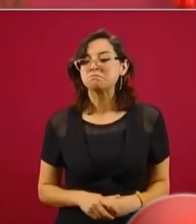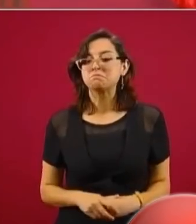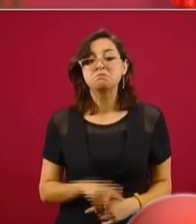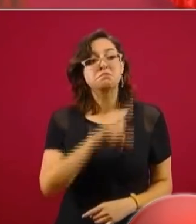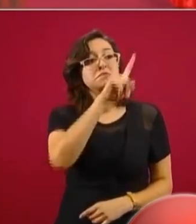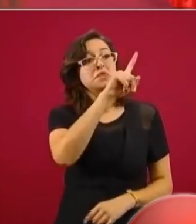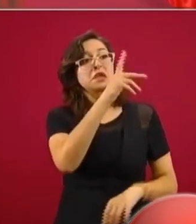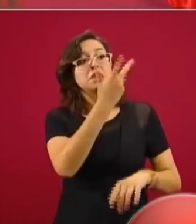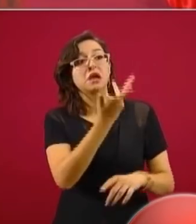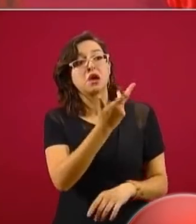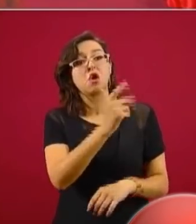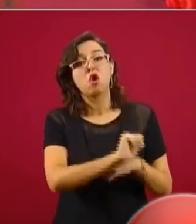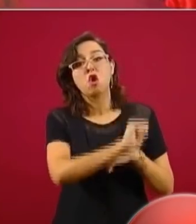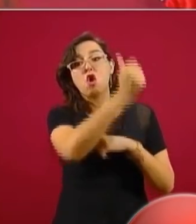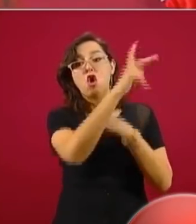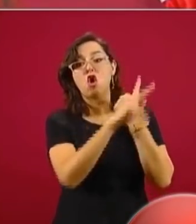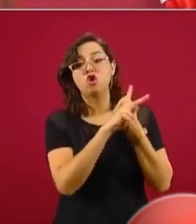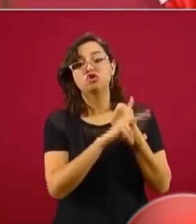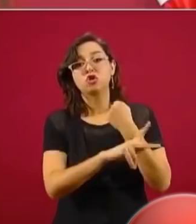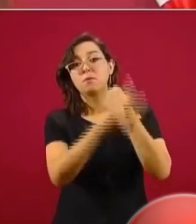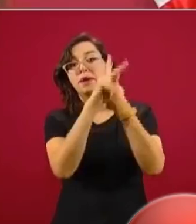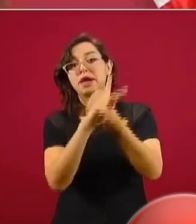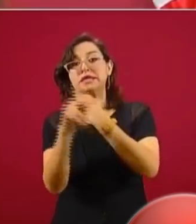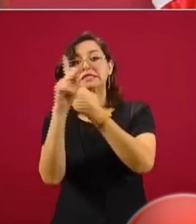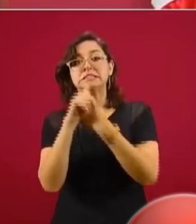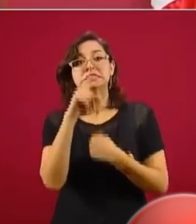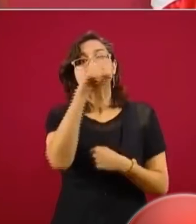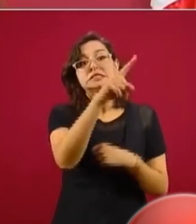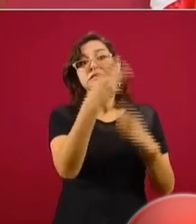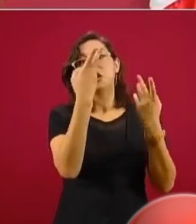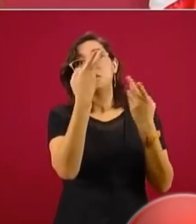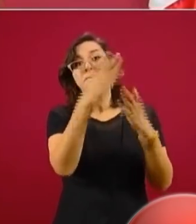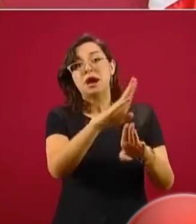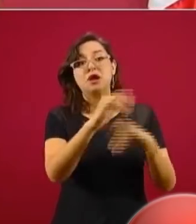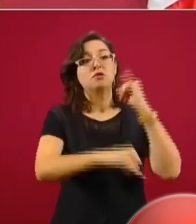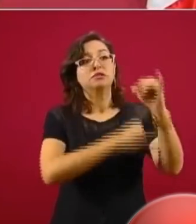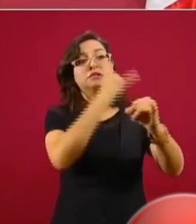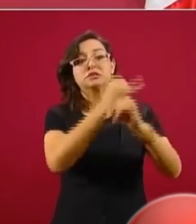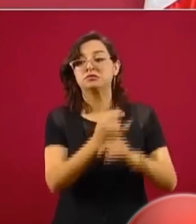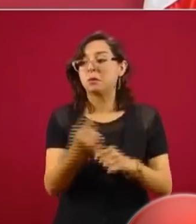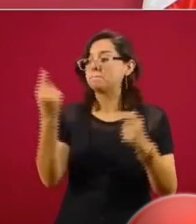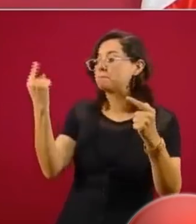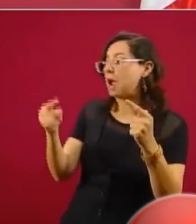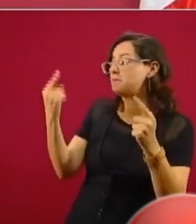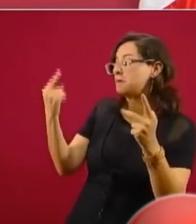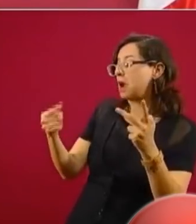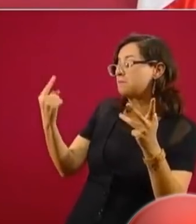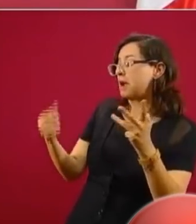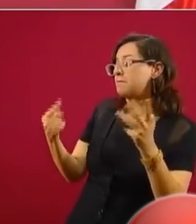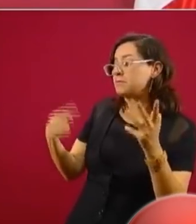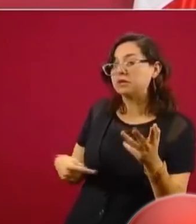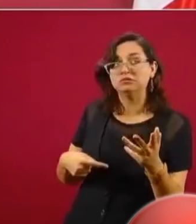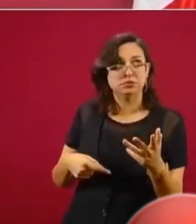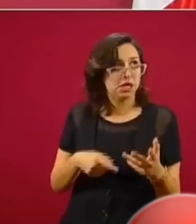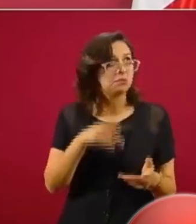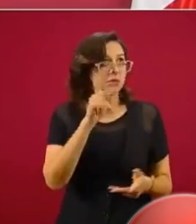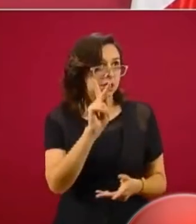las recomendaciones, de las recetas de los organismos financieros internacionales. Entonces ya no es